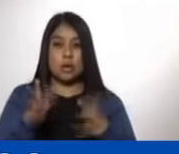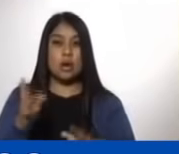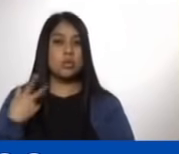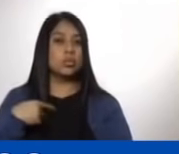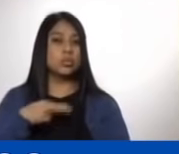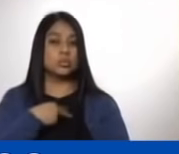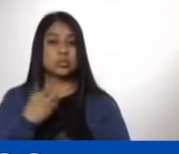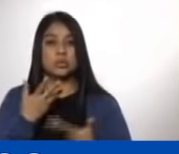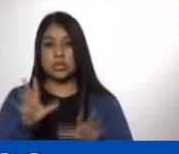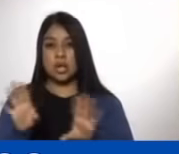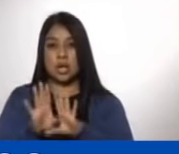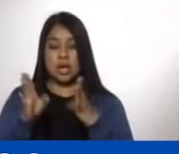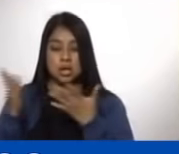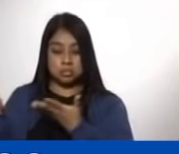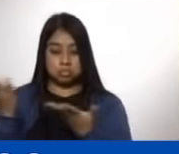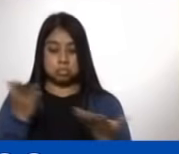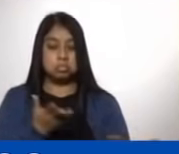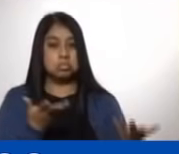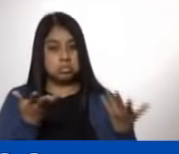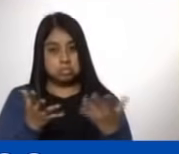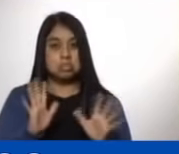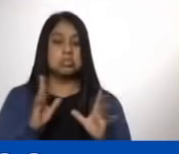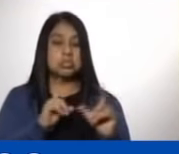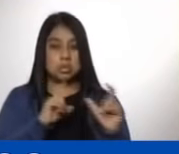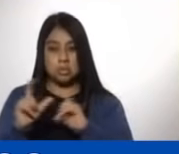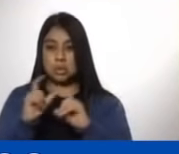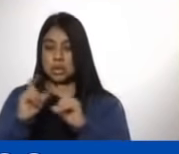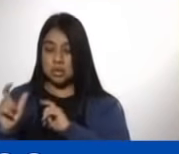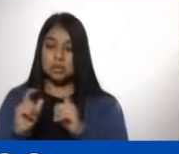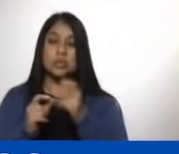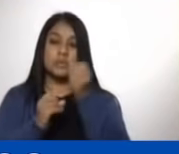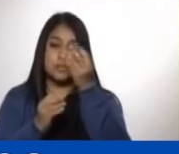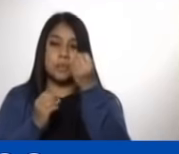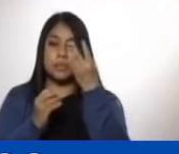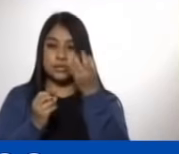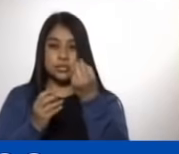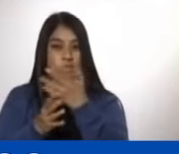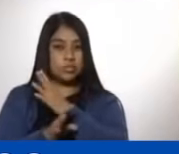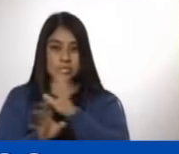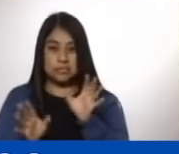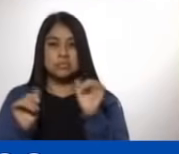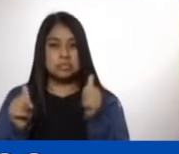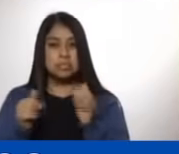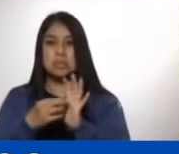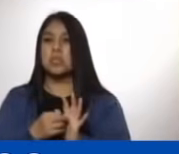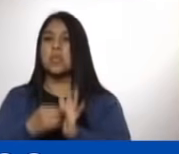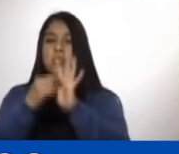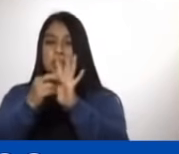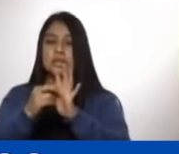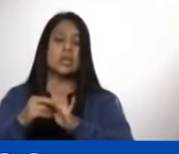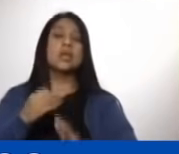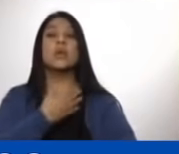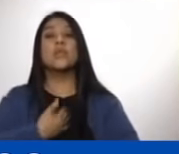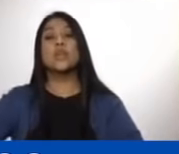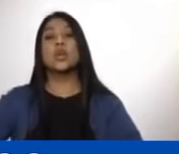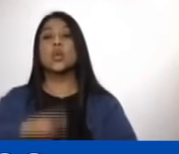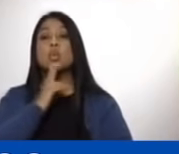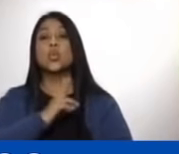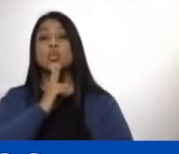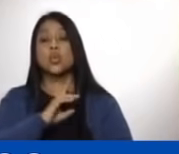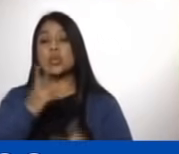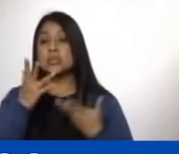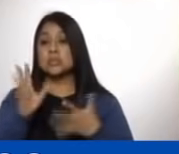a poder recibir la comunicación, información y todas las propuestas que el gobierno de Honduras tenga para el